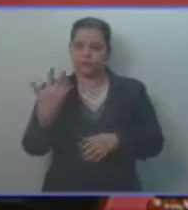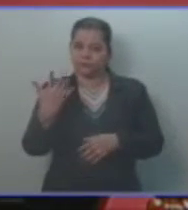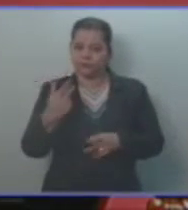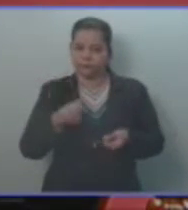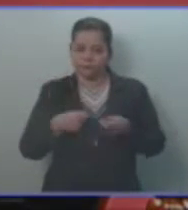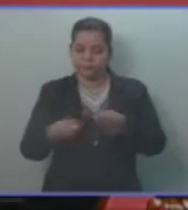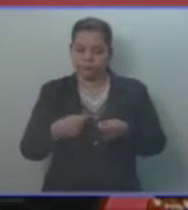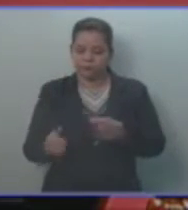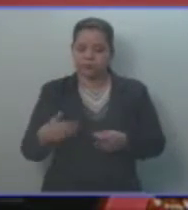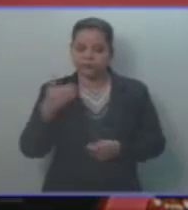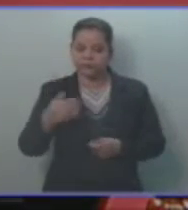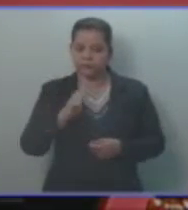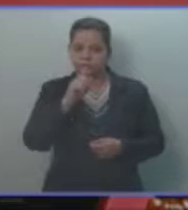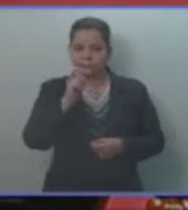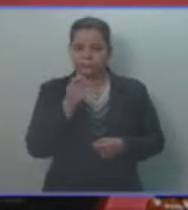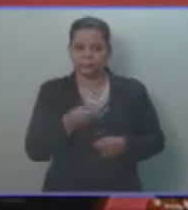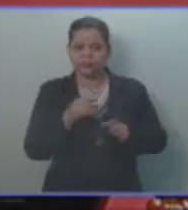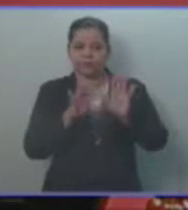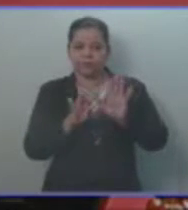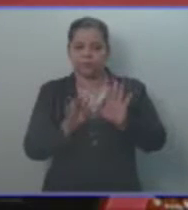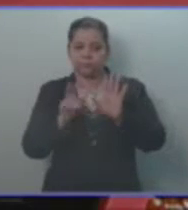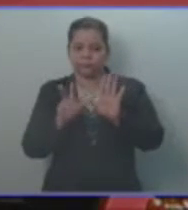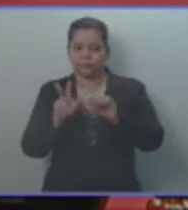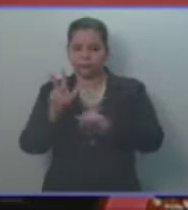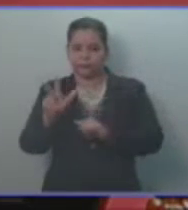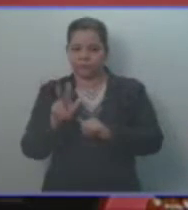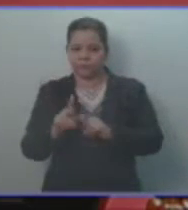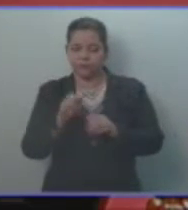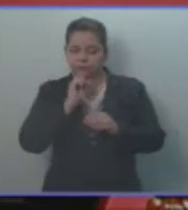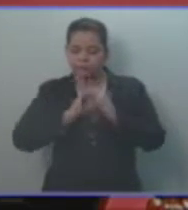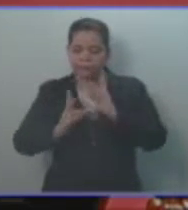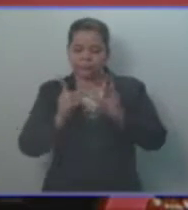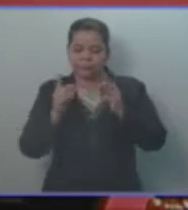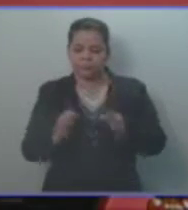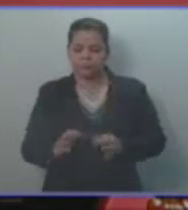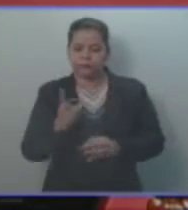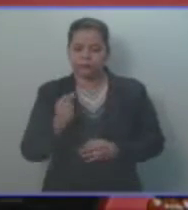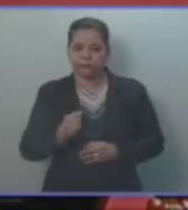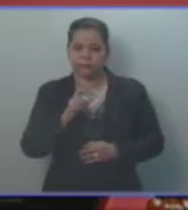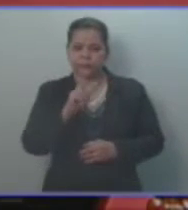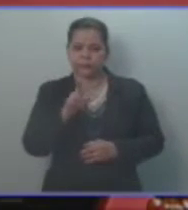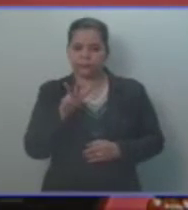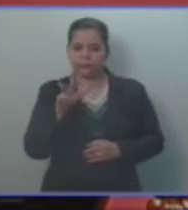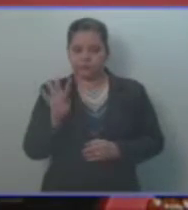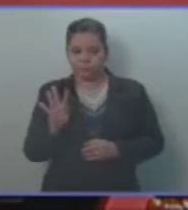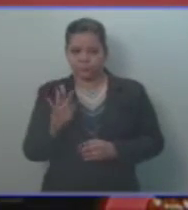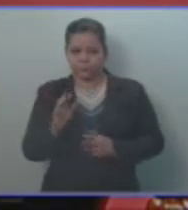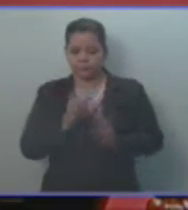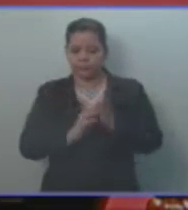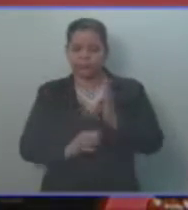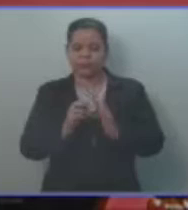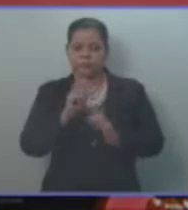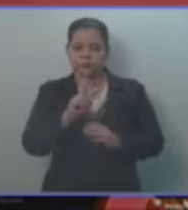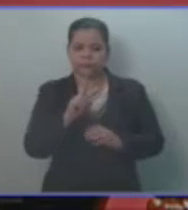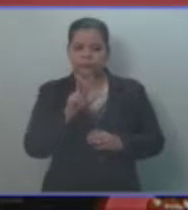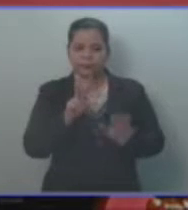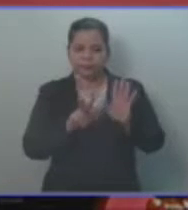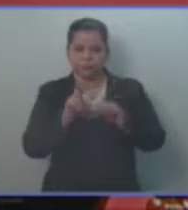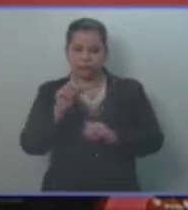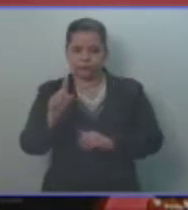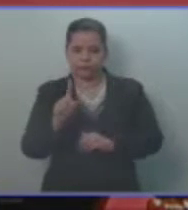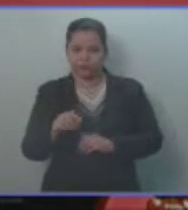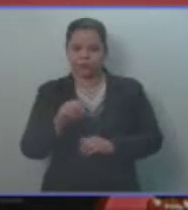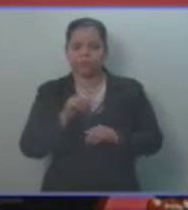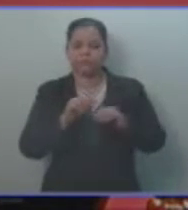diciembre de 1983, publicado en el Diario Oficial número 234, tomo 281, de